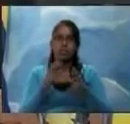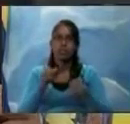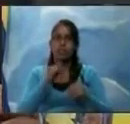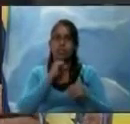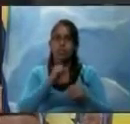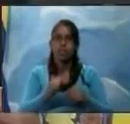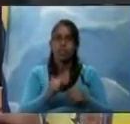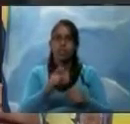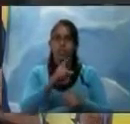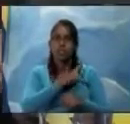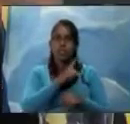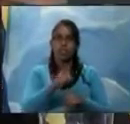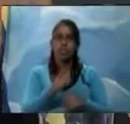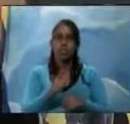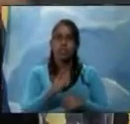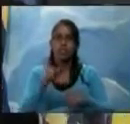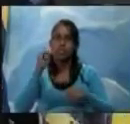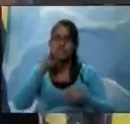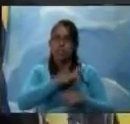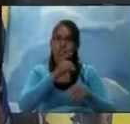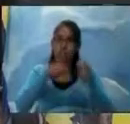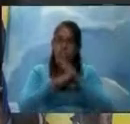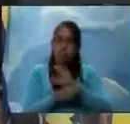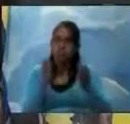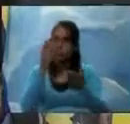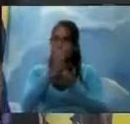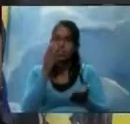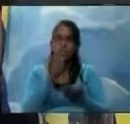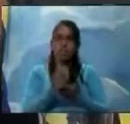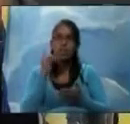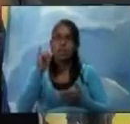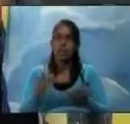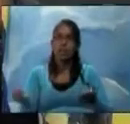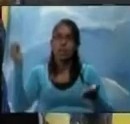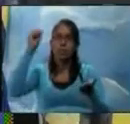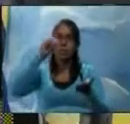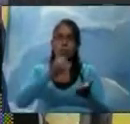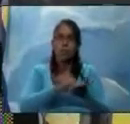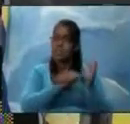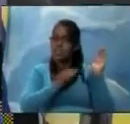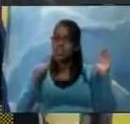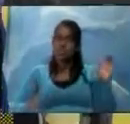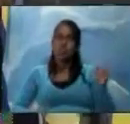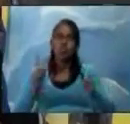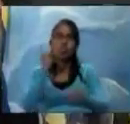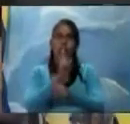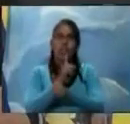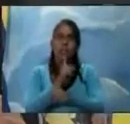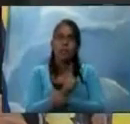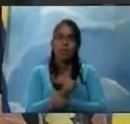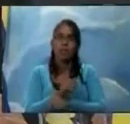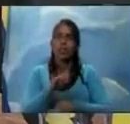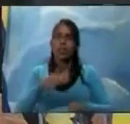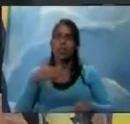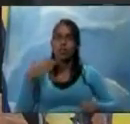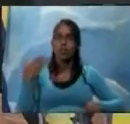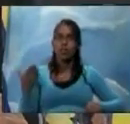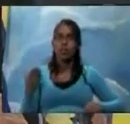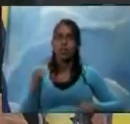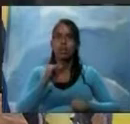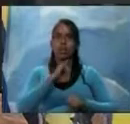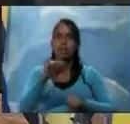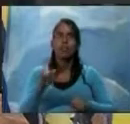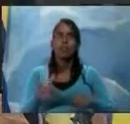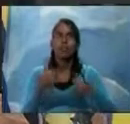ingrato de ir, meter una excusa y devolverle al Señor solamente lo que le